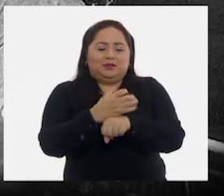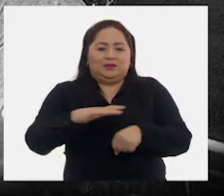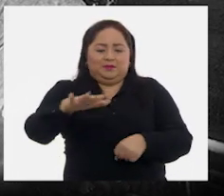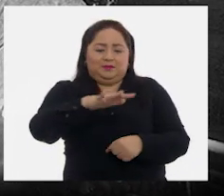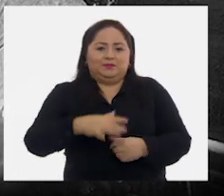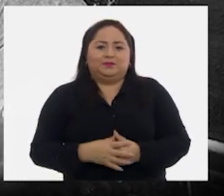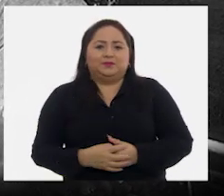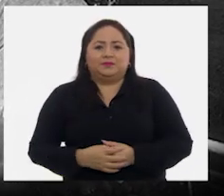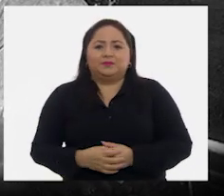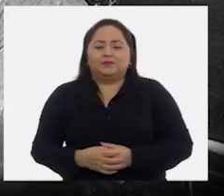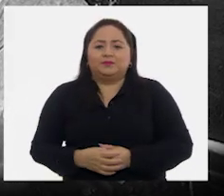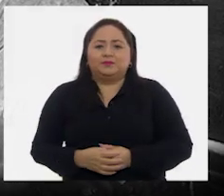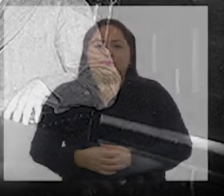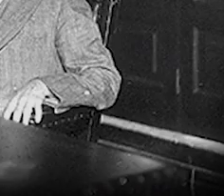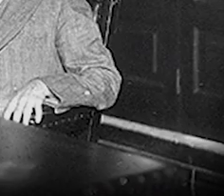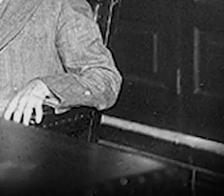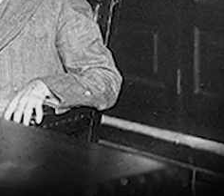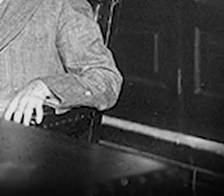educativa.